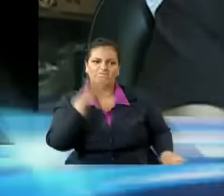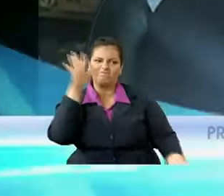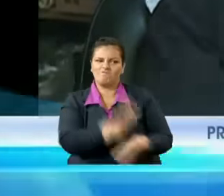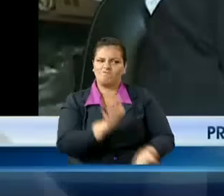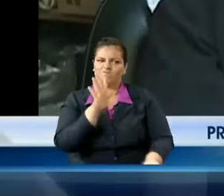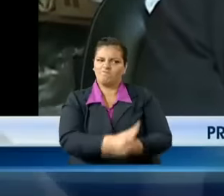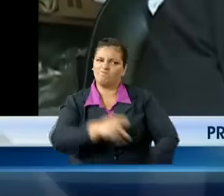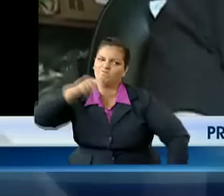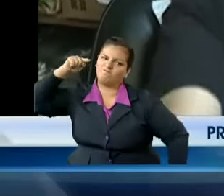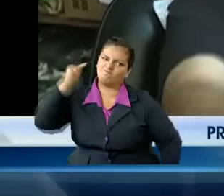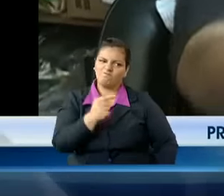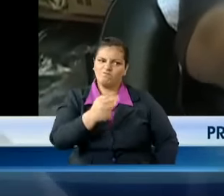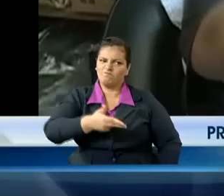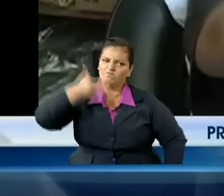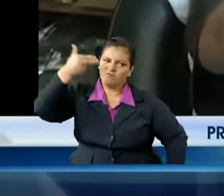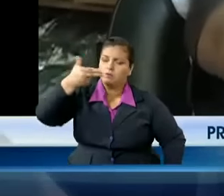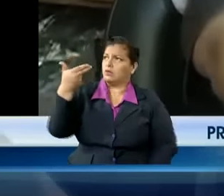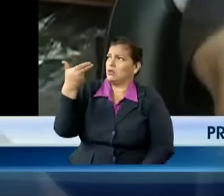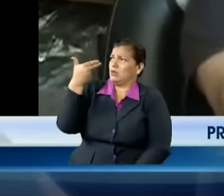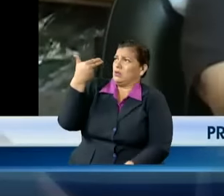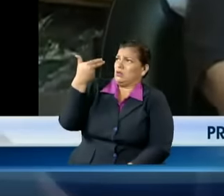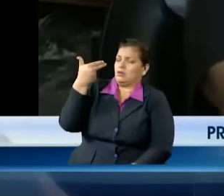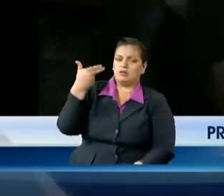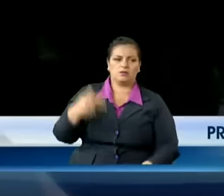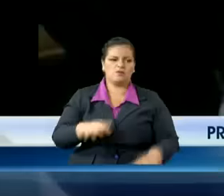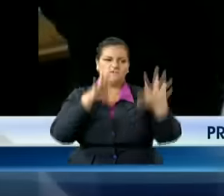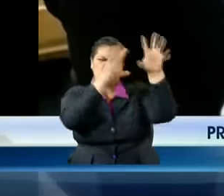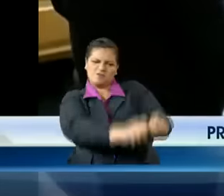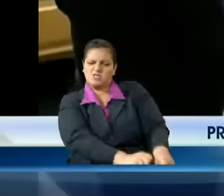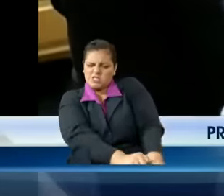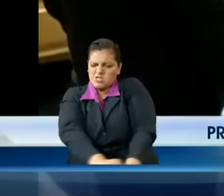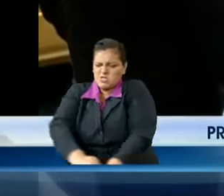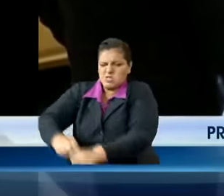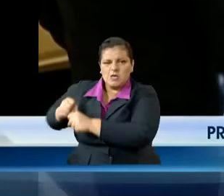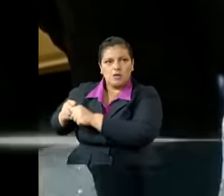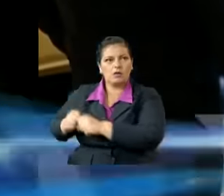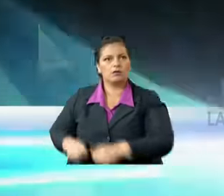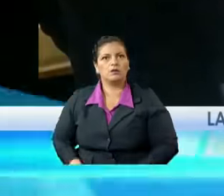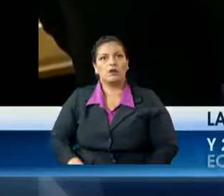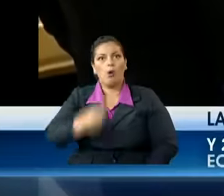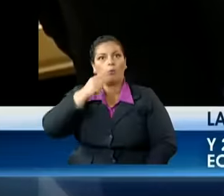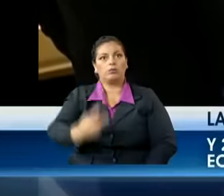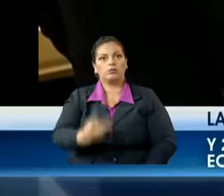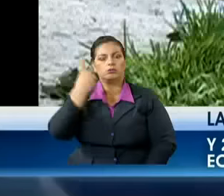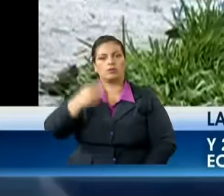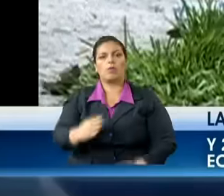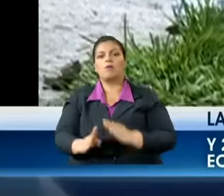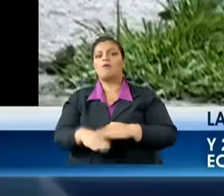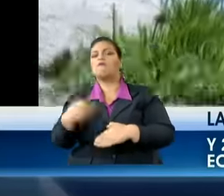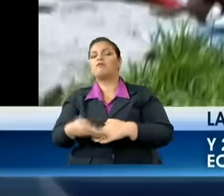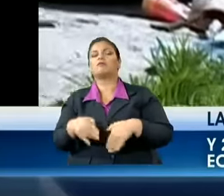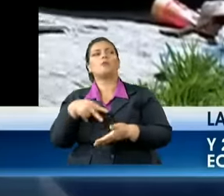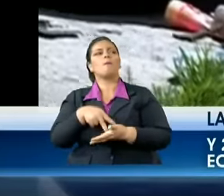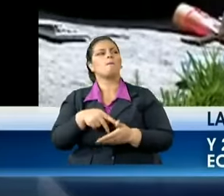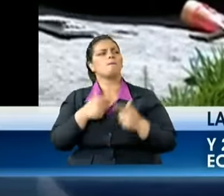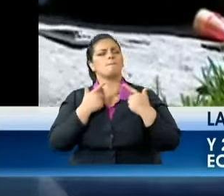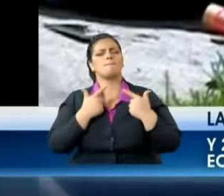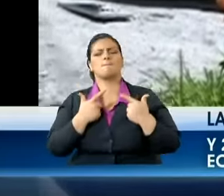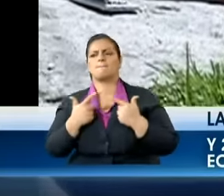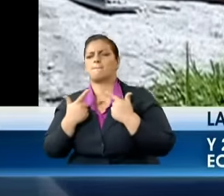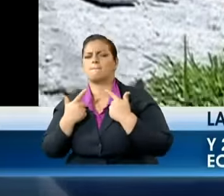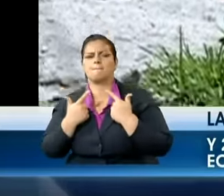una pistola. Y ahí me arrastraron de ahí a acá. Dos hacían las veces de campaneros y la otra pareja subió al segundo piso y se apoderó